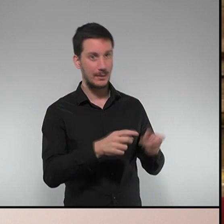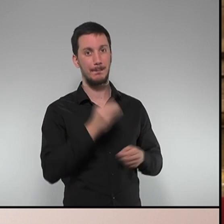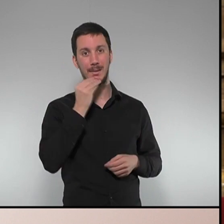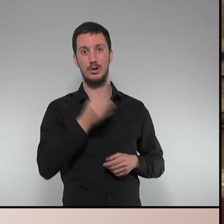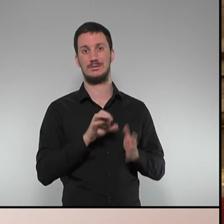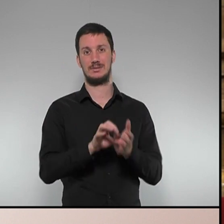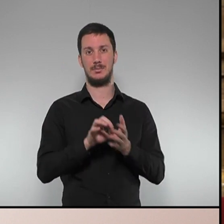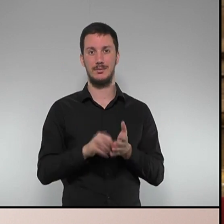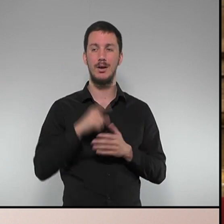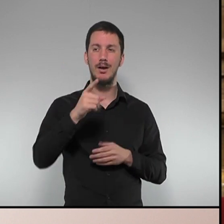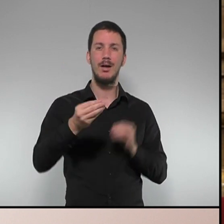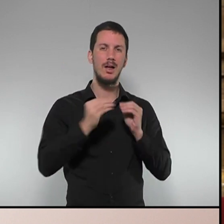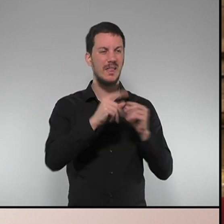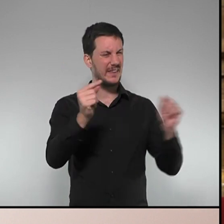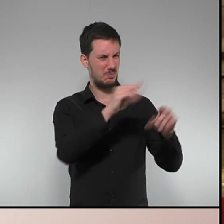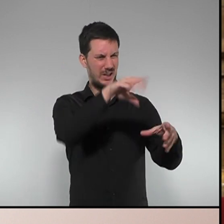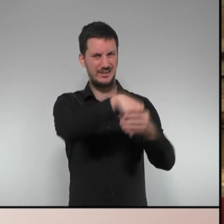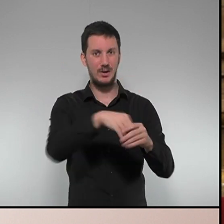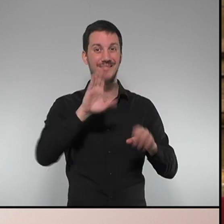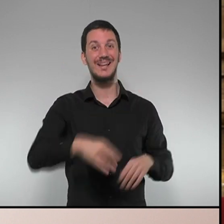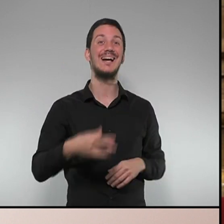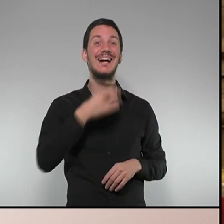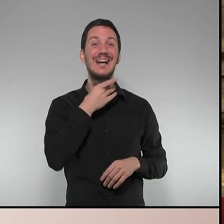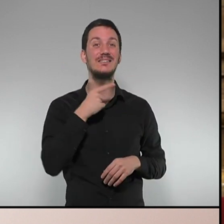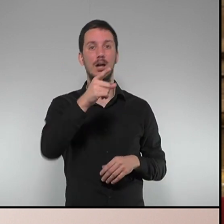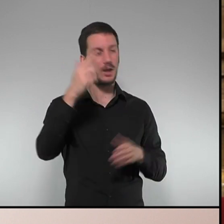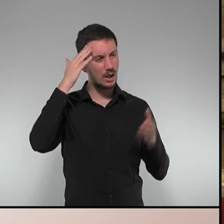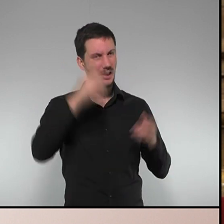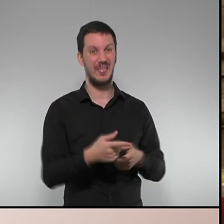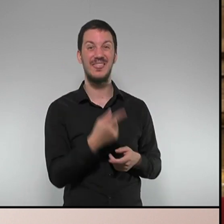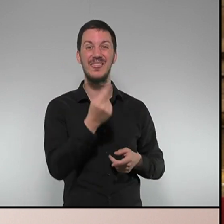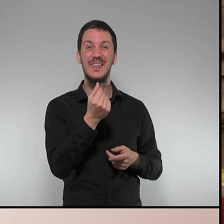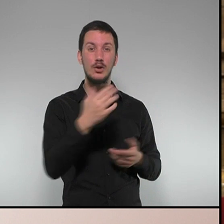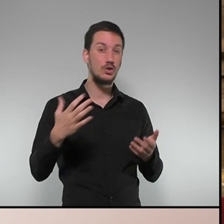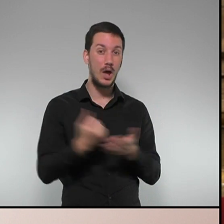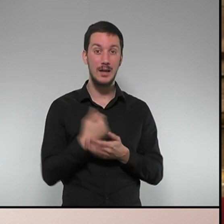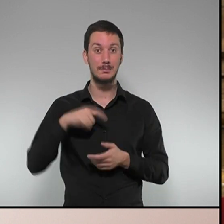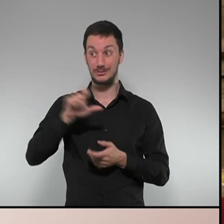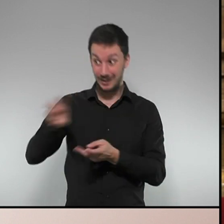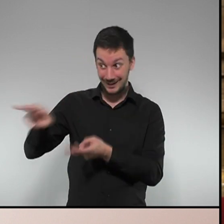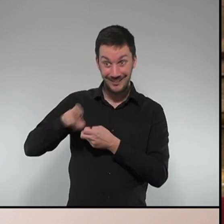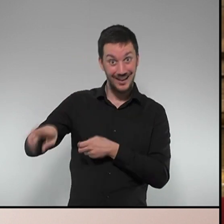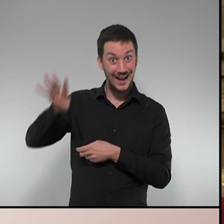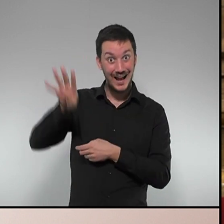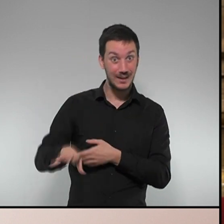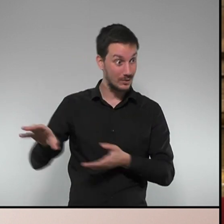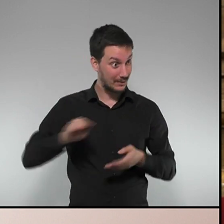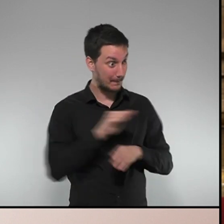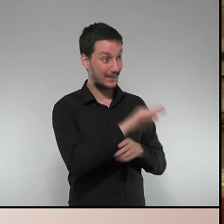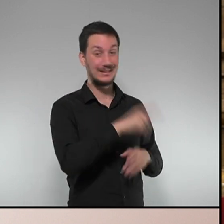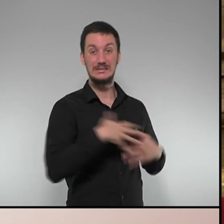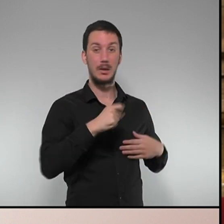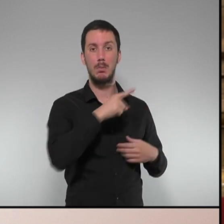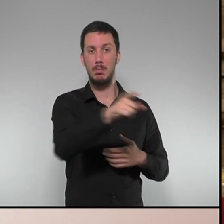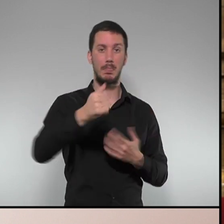no solo no están tomando medidas para afrontar la crisis, sino que, además, continúan despilfarrando el dinero de todos los catalanes que debería ir a la sanidad en aplicar